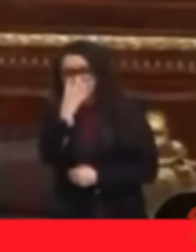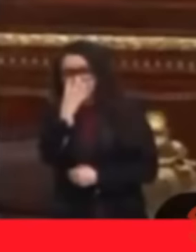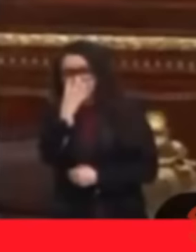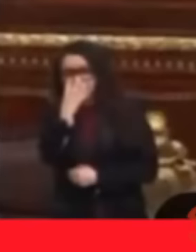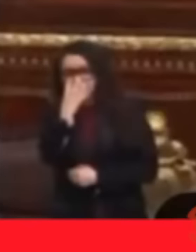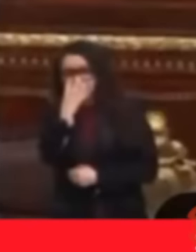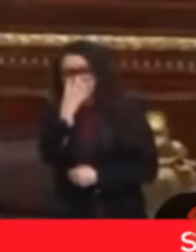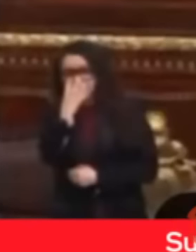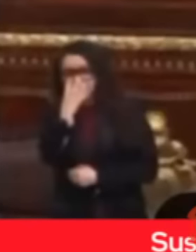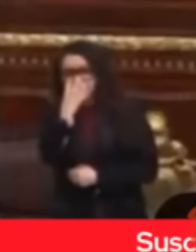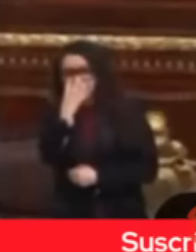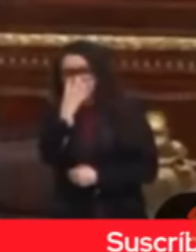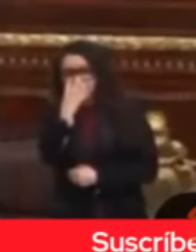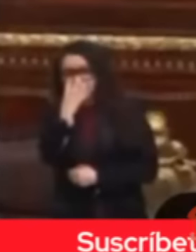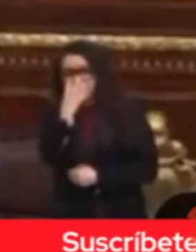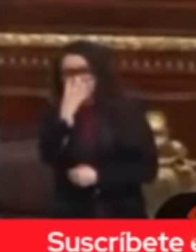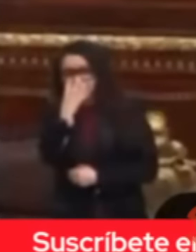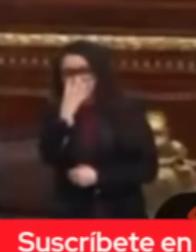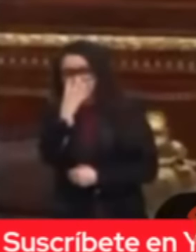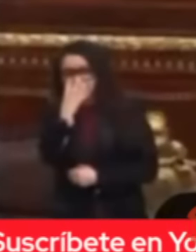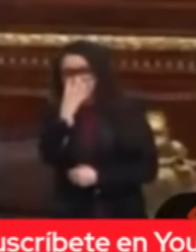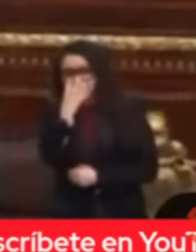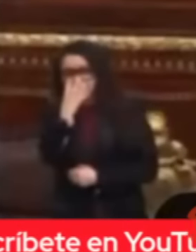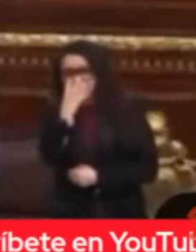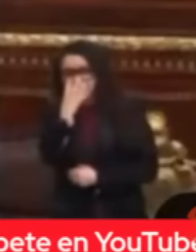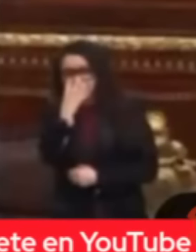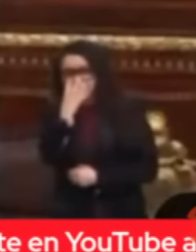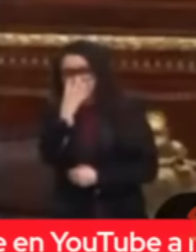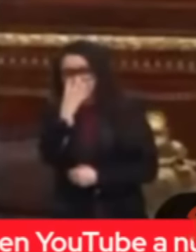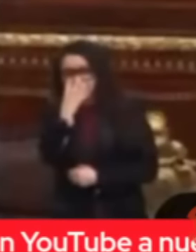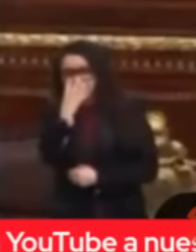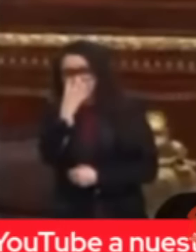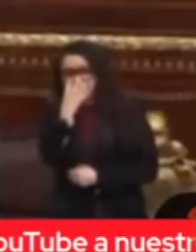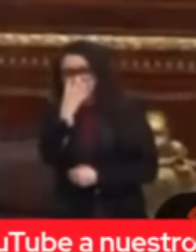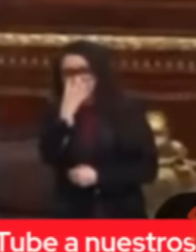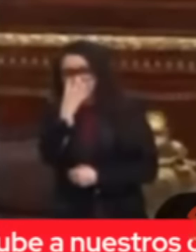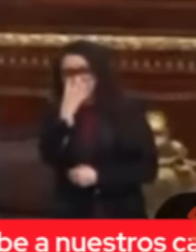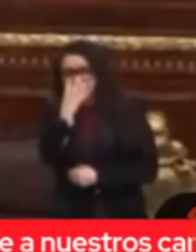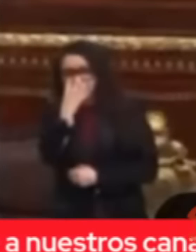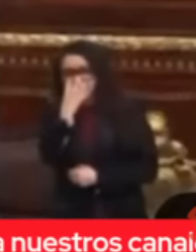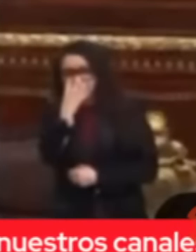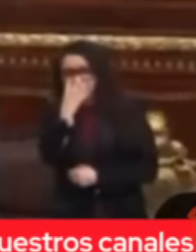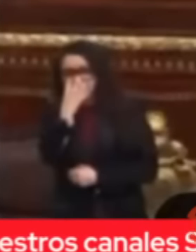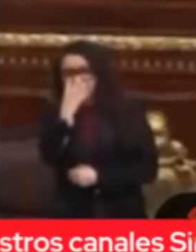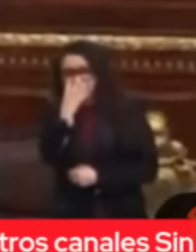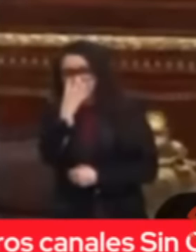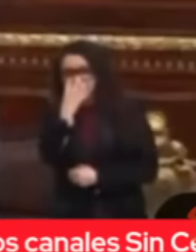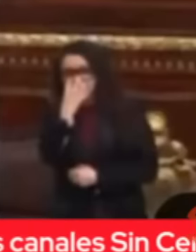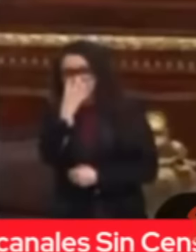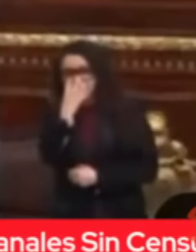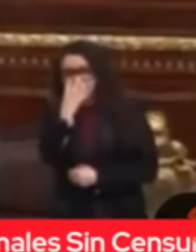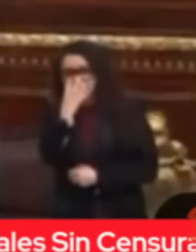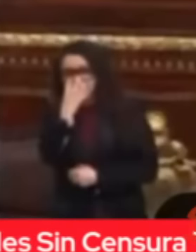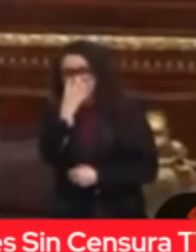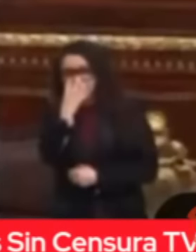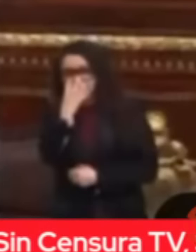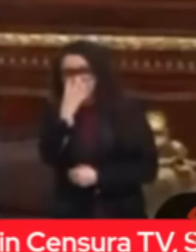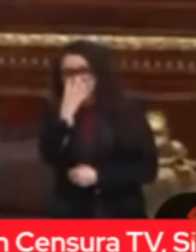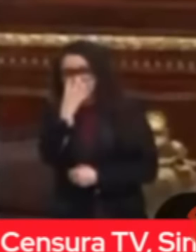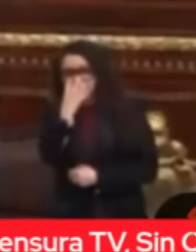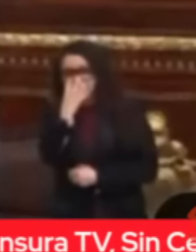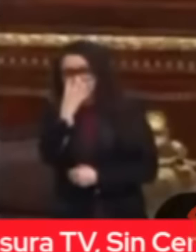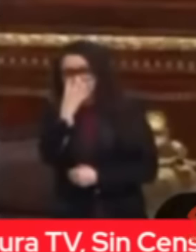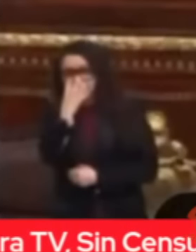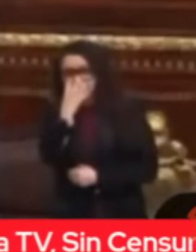dónde tirar. Y eso es lamentable porque de aquí a que se recuperen, queridos amigos,